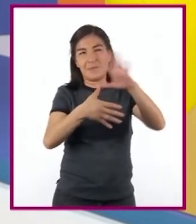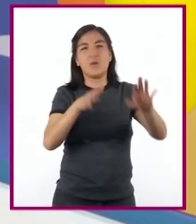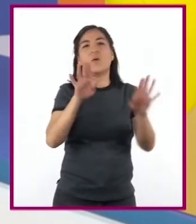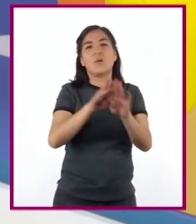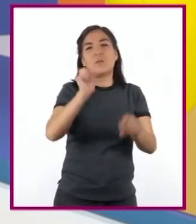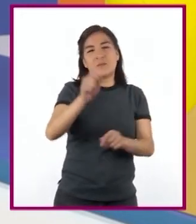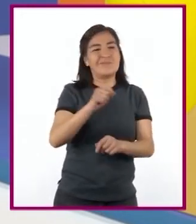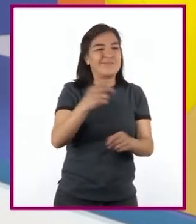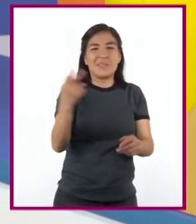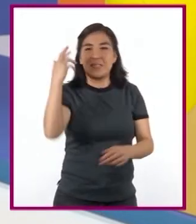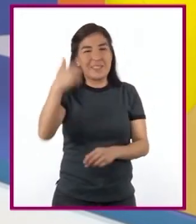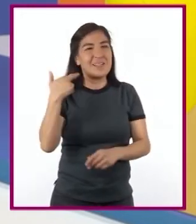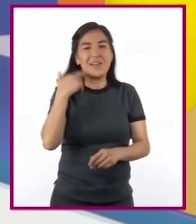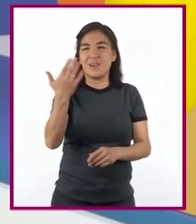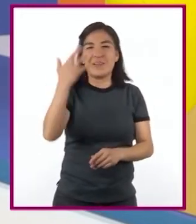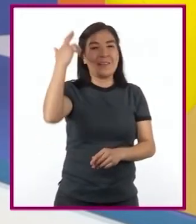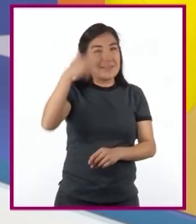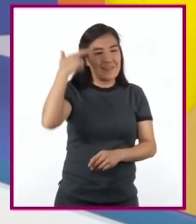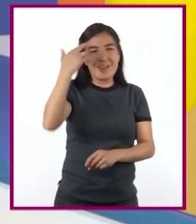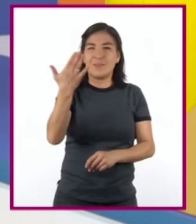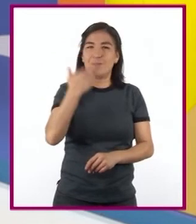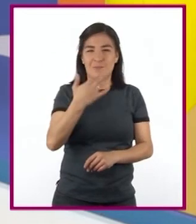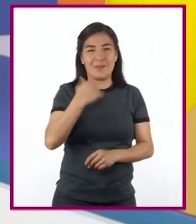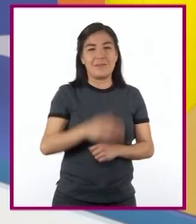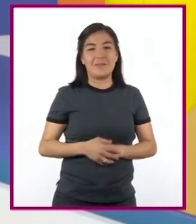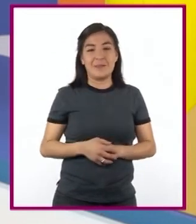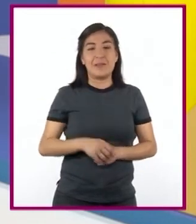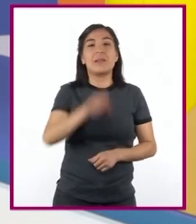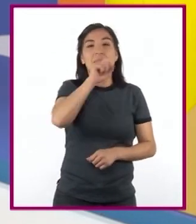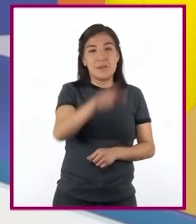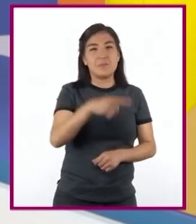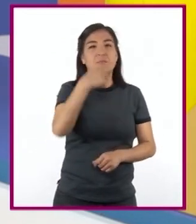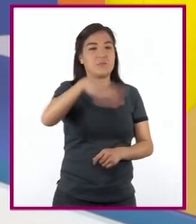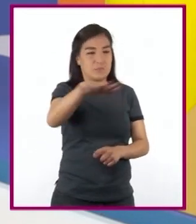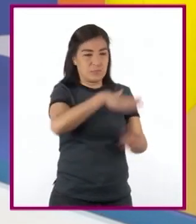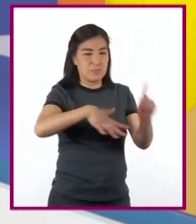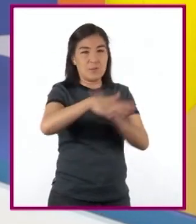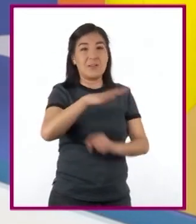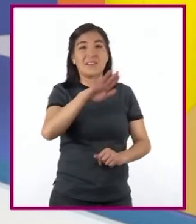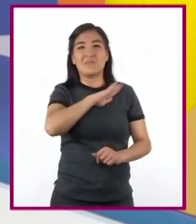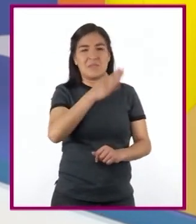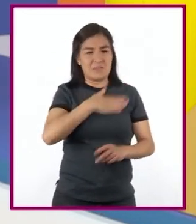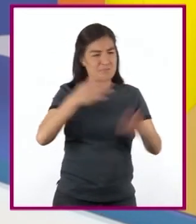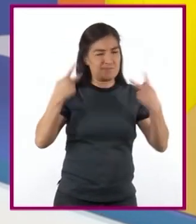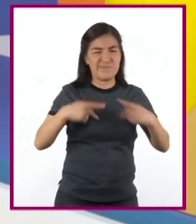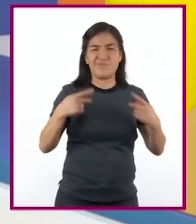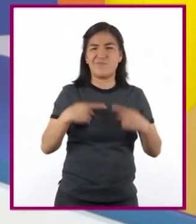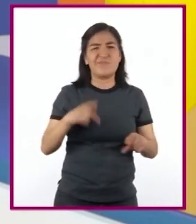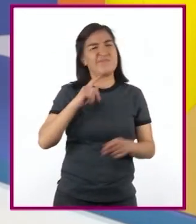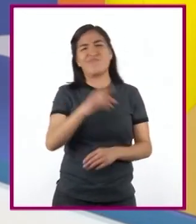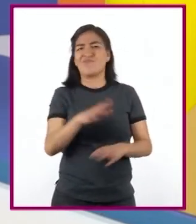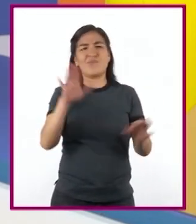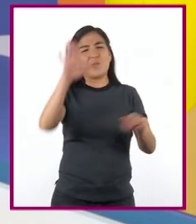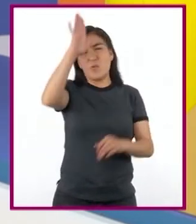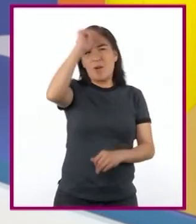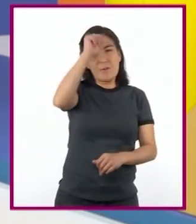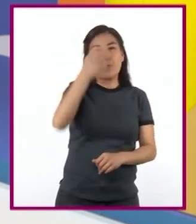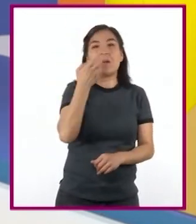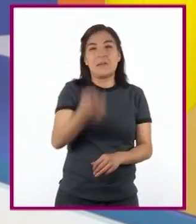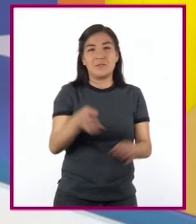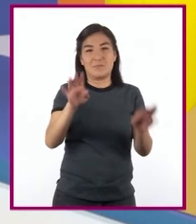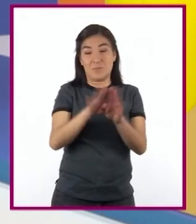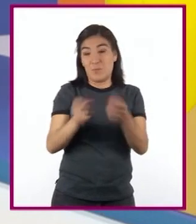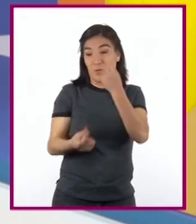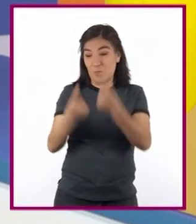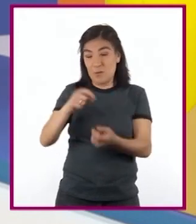ausencia del rey. Sin embargo, los españoles se opusieron a ello y en muchos lugares, como Nueva